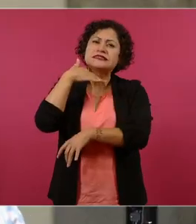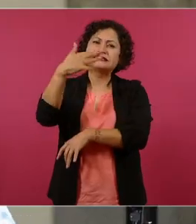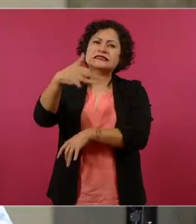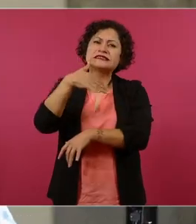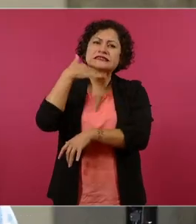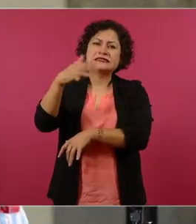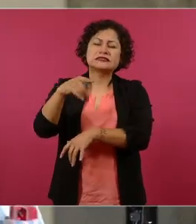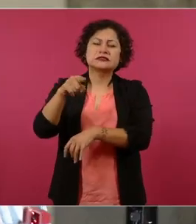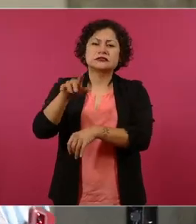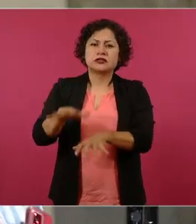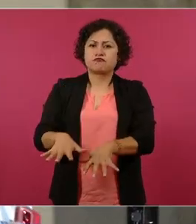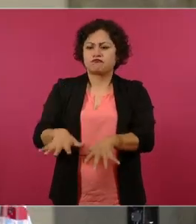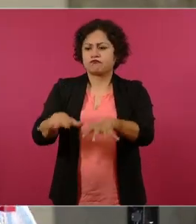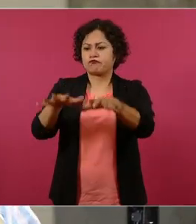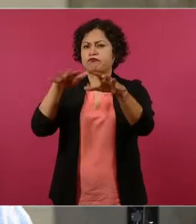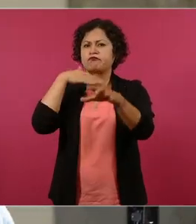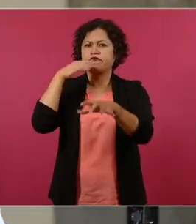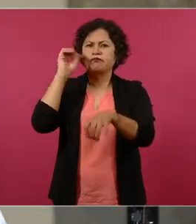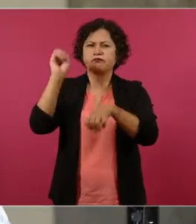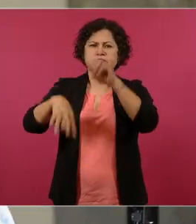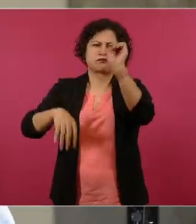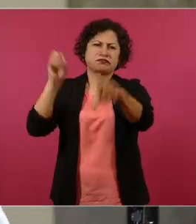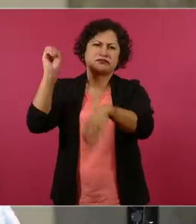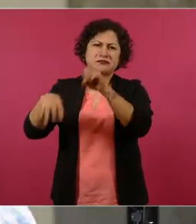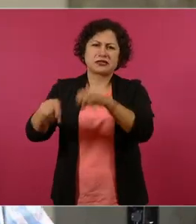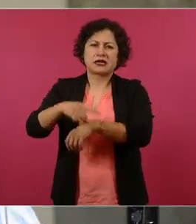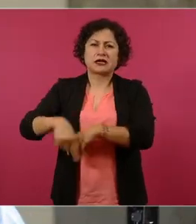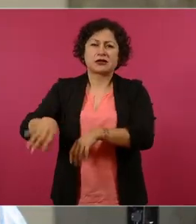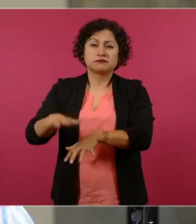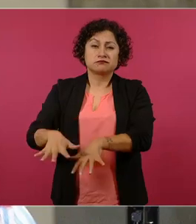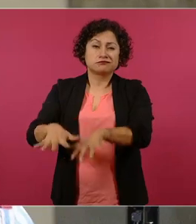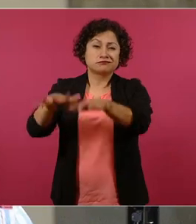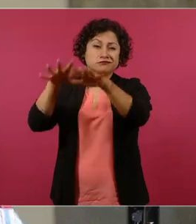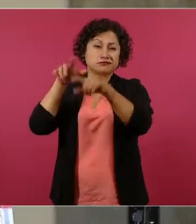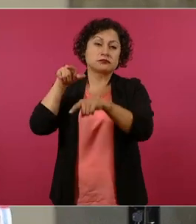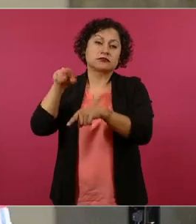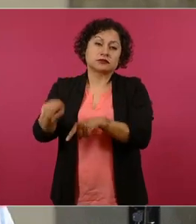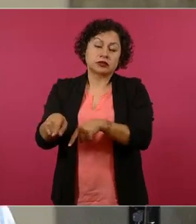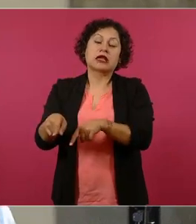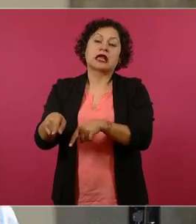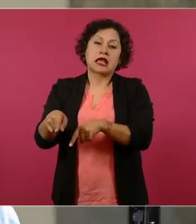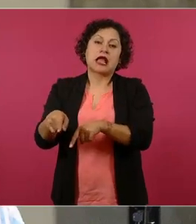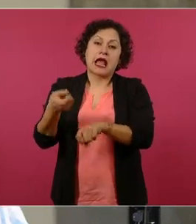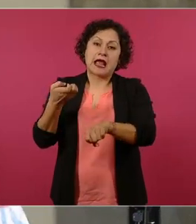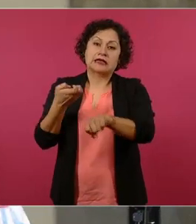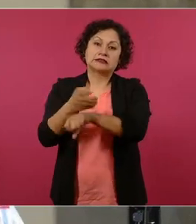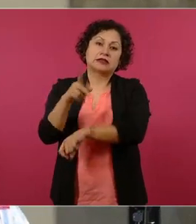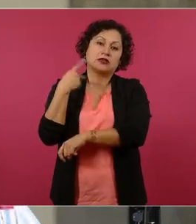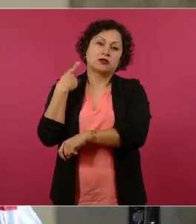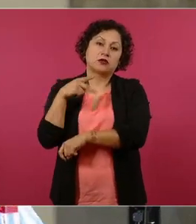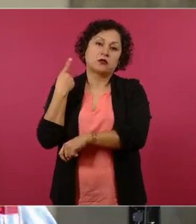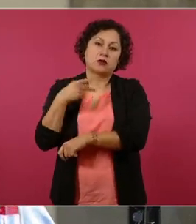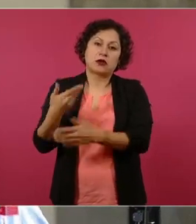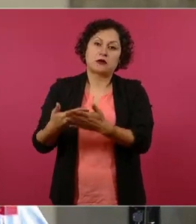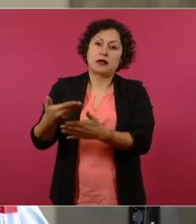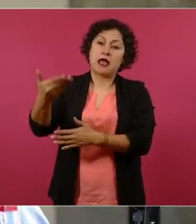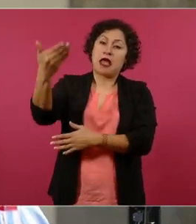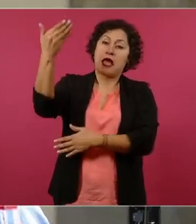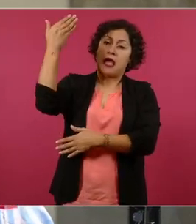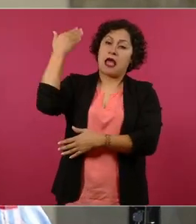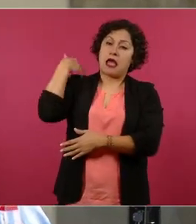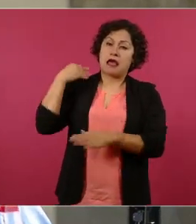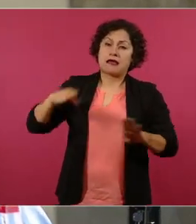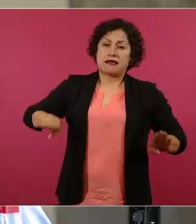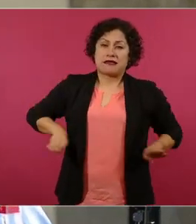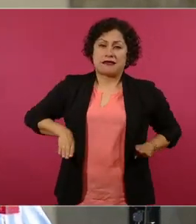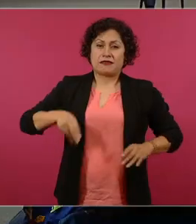global y que evidentemente eh para los pueblos en en el estado de Puebla se complicó desde el periodo neoliberal pero